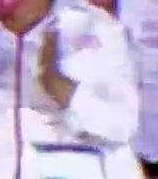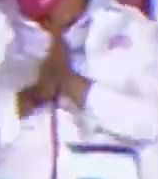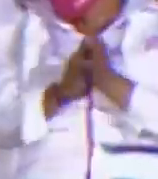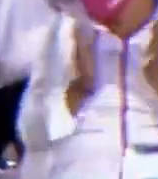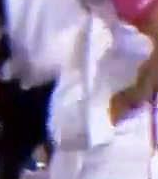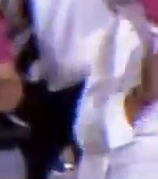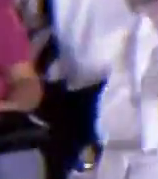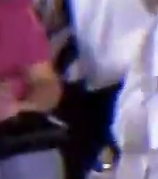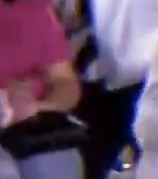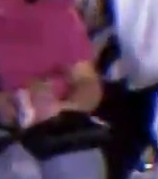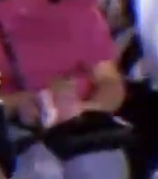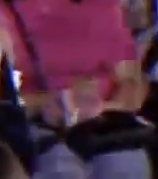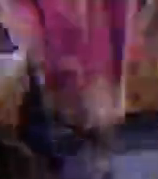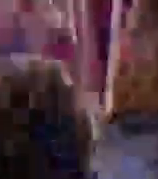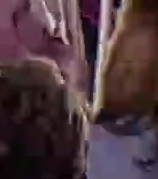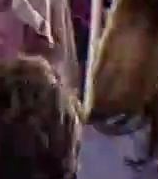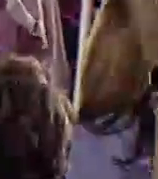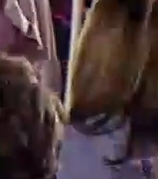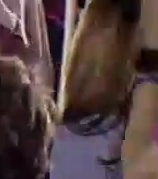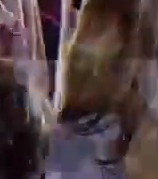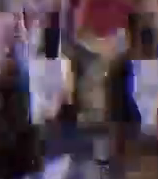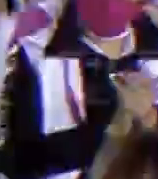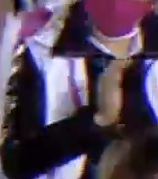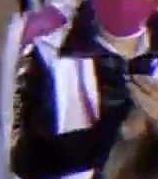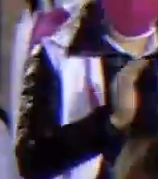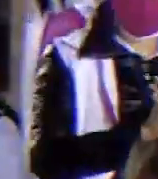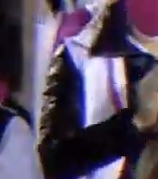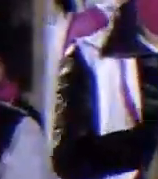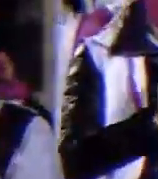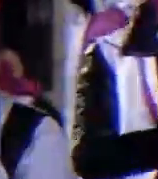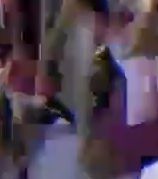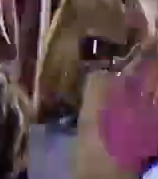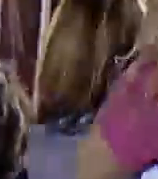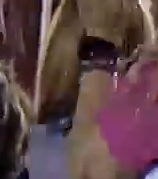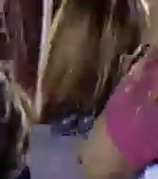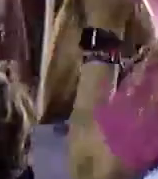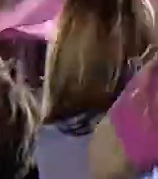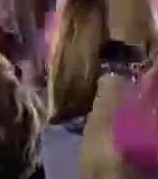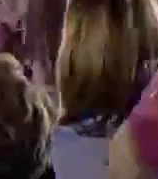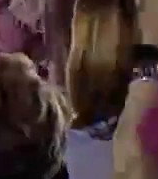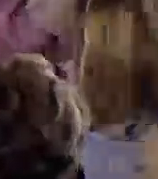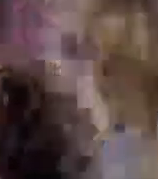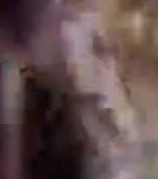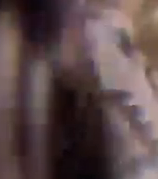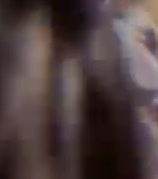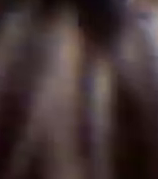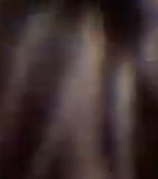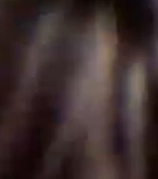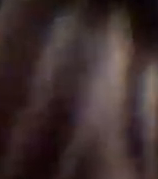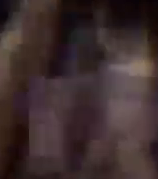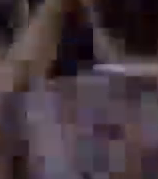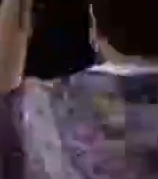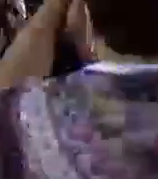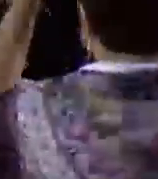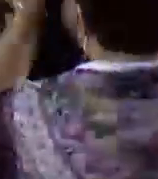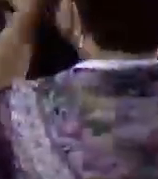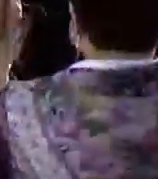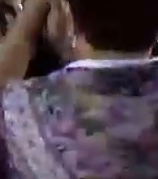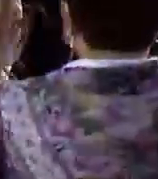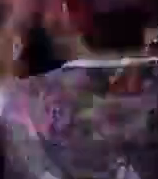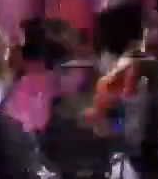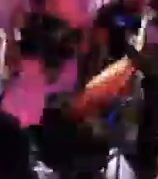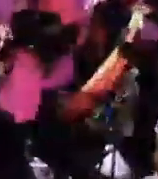un solo candidato que deba la manutención de sus hijos! ¡Estamos con